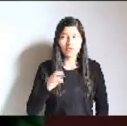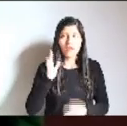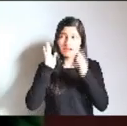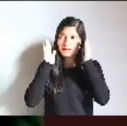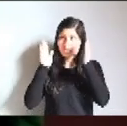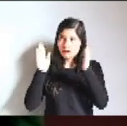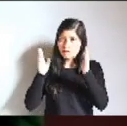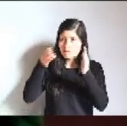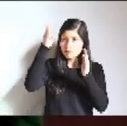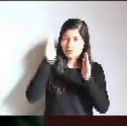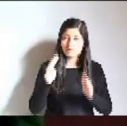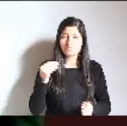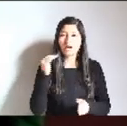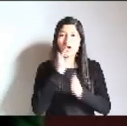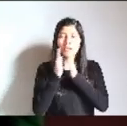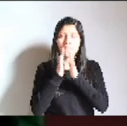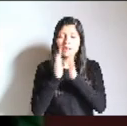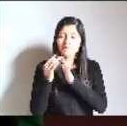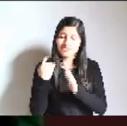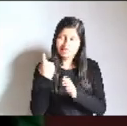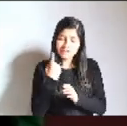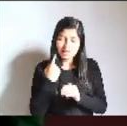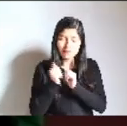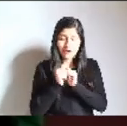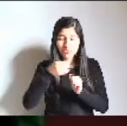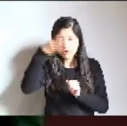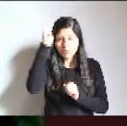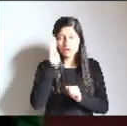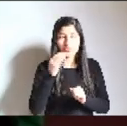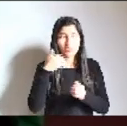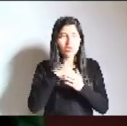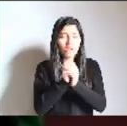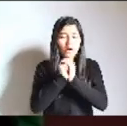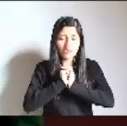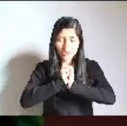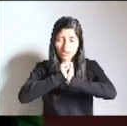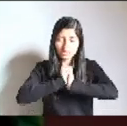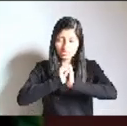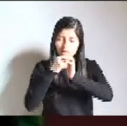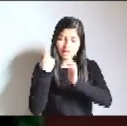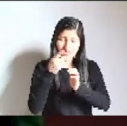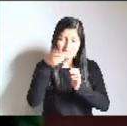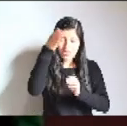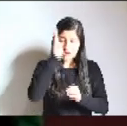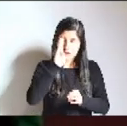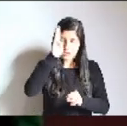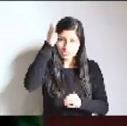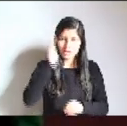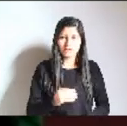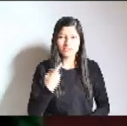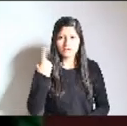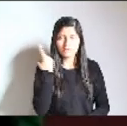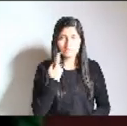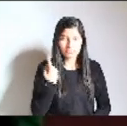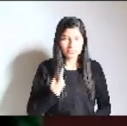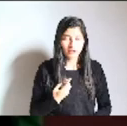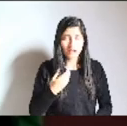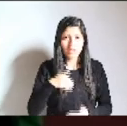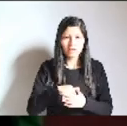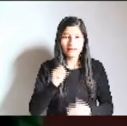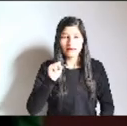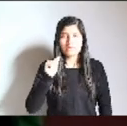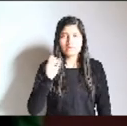dialogamos constantemente con Él en la oración, si renovamos continuamente nuestro encuentro con Él en los